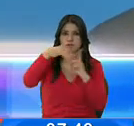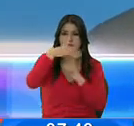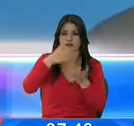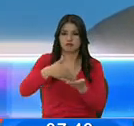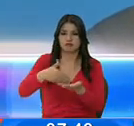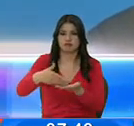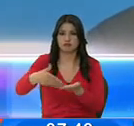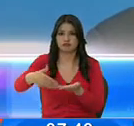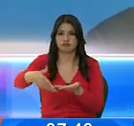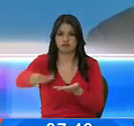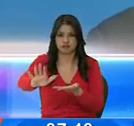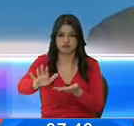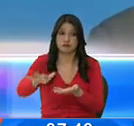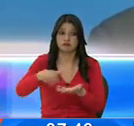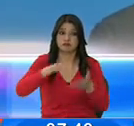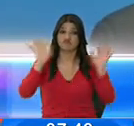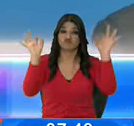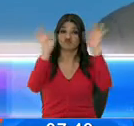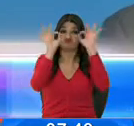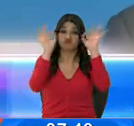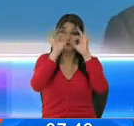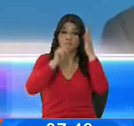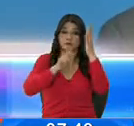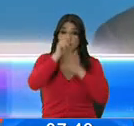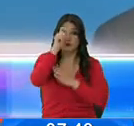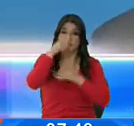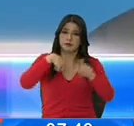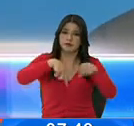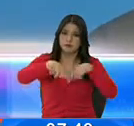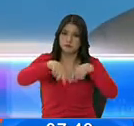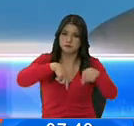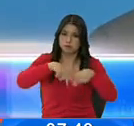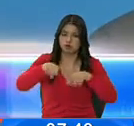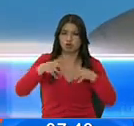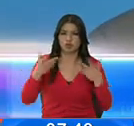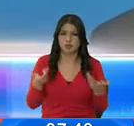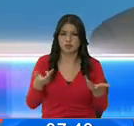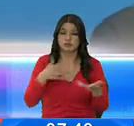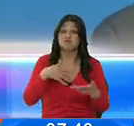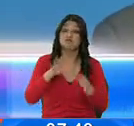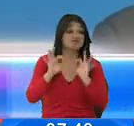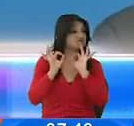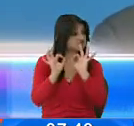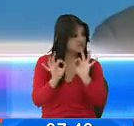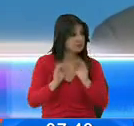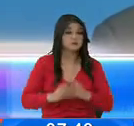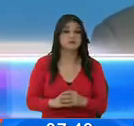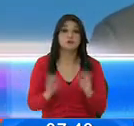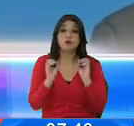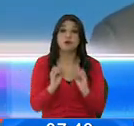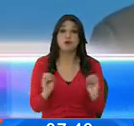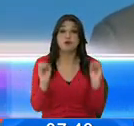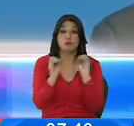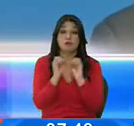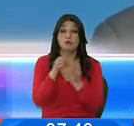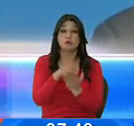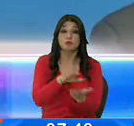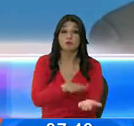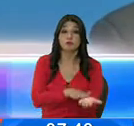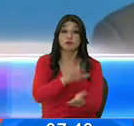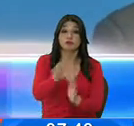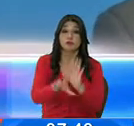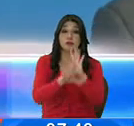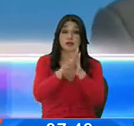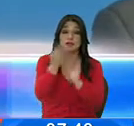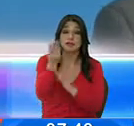y aprobar en la energía de que sobre todo para transportación masiva es positivo haber tratado el proyecto de seguimiento de